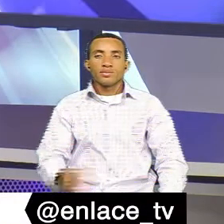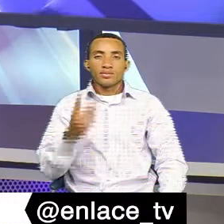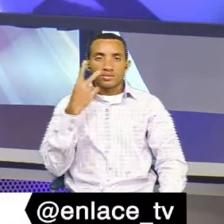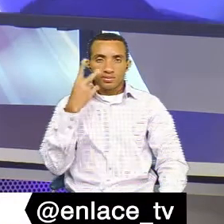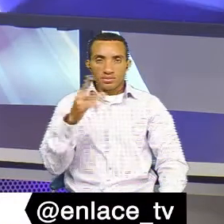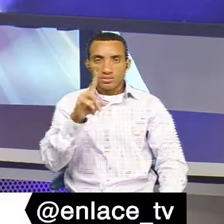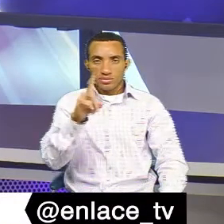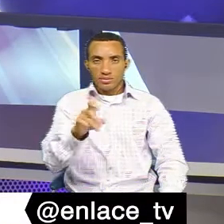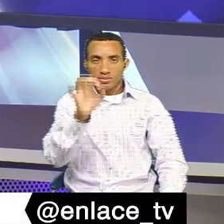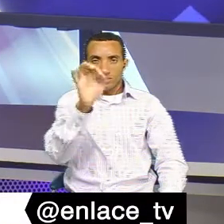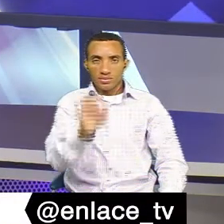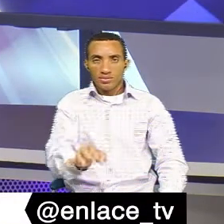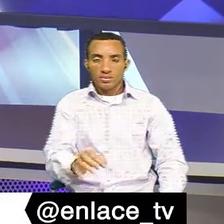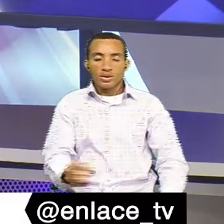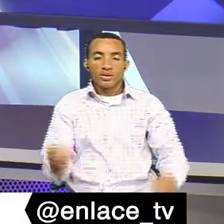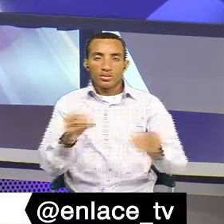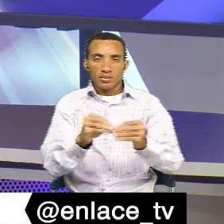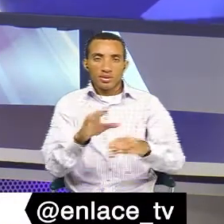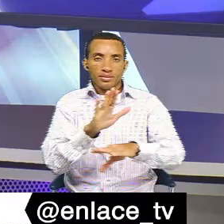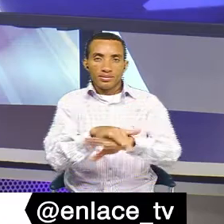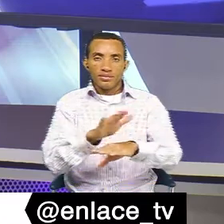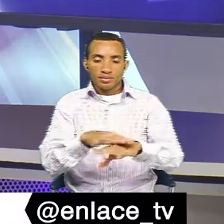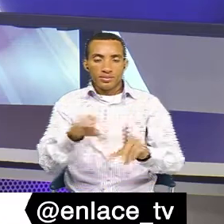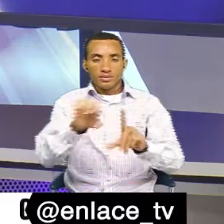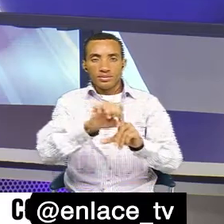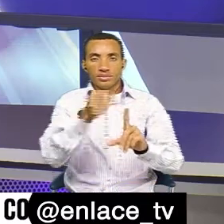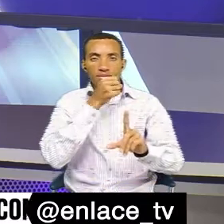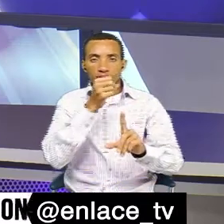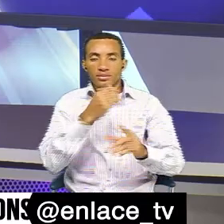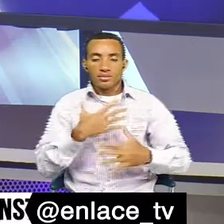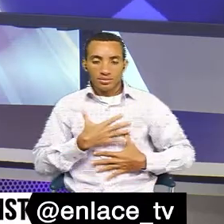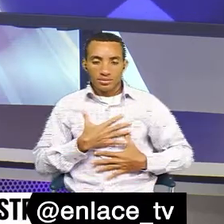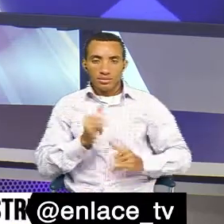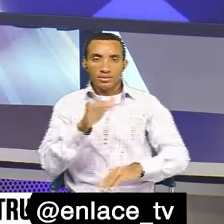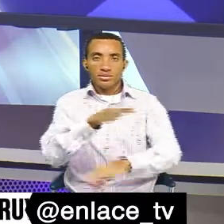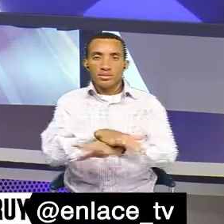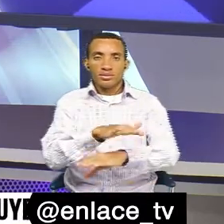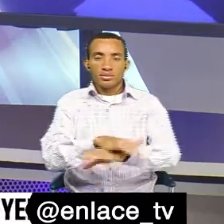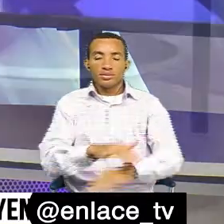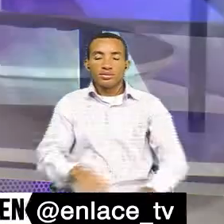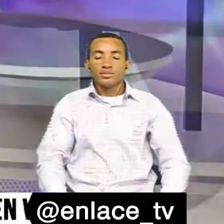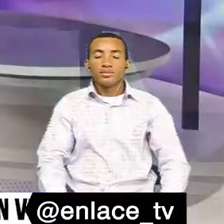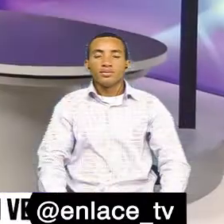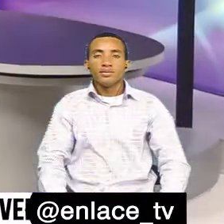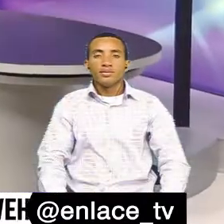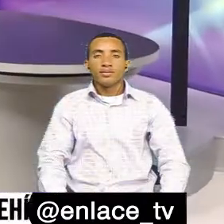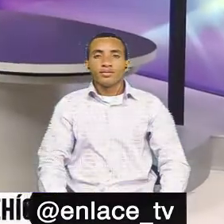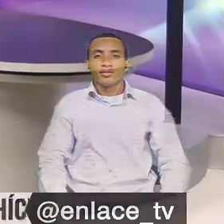punto de la tarde con más de lo que usted quiere ver en Enlace Noticias. Feliz tarde para todos.